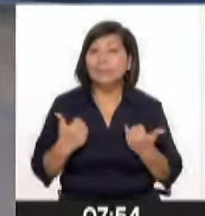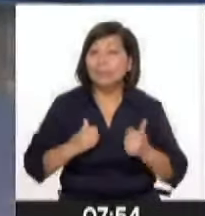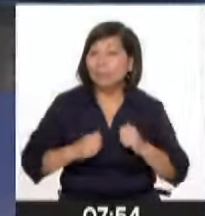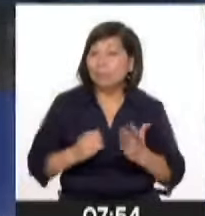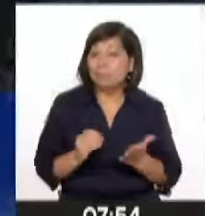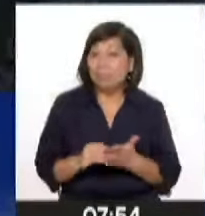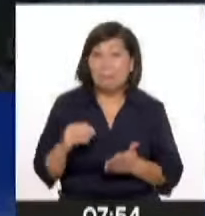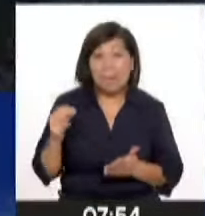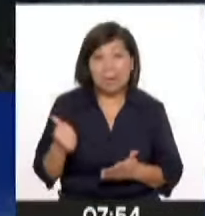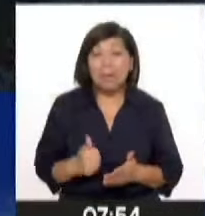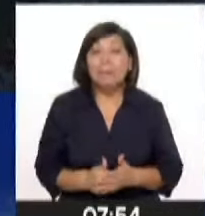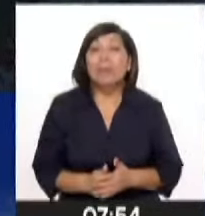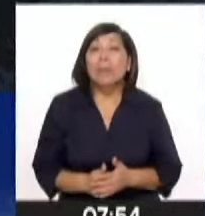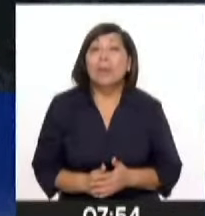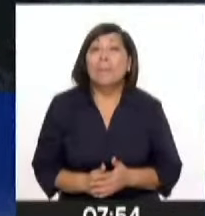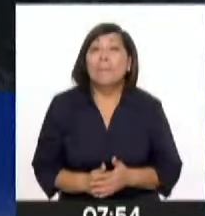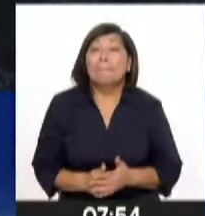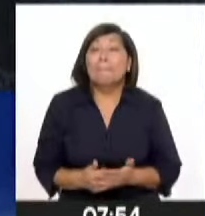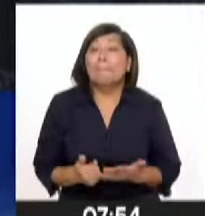de manera rápida